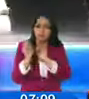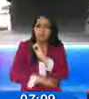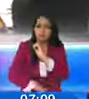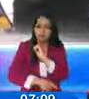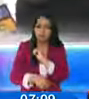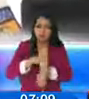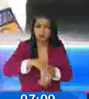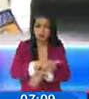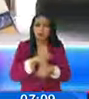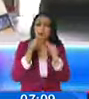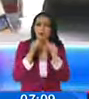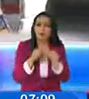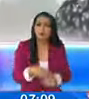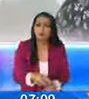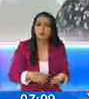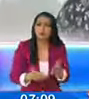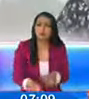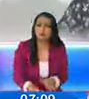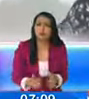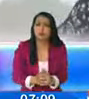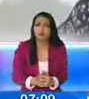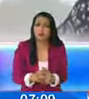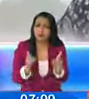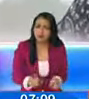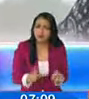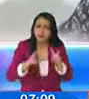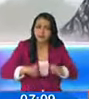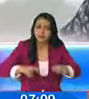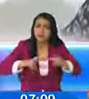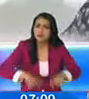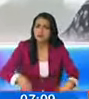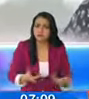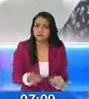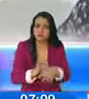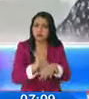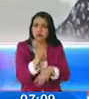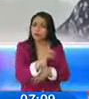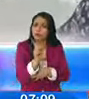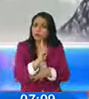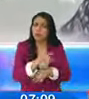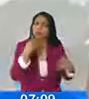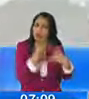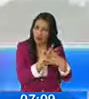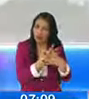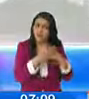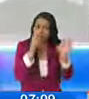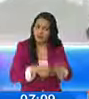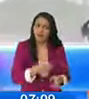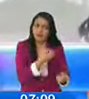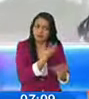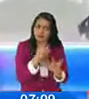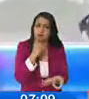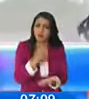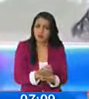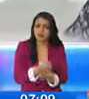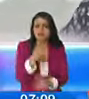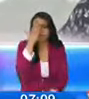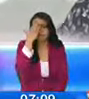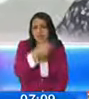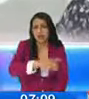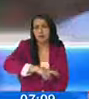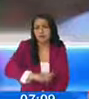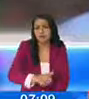por la muerte de Telesilda Pachay. Tiene que ser bien investigado, que no lo dejen salir hasta que no digan la verdad. El que vino aquí sabía que aquí había dinero, que aquí venía